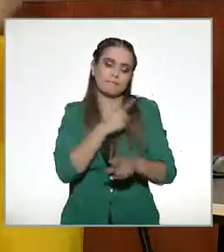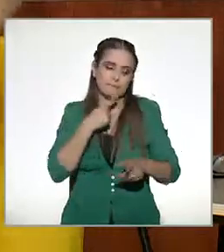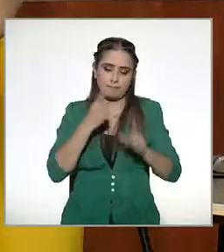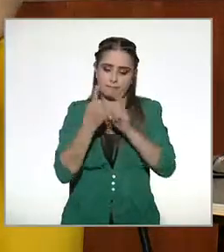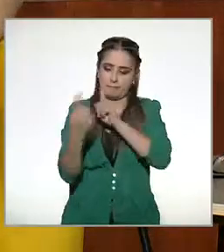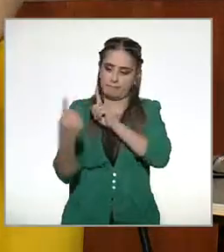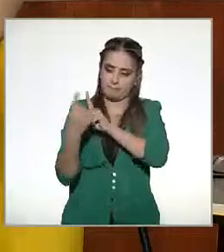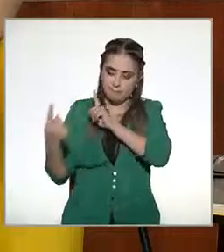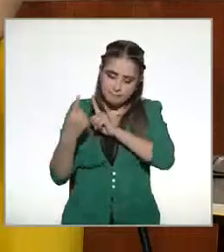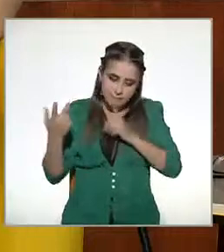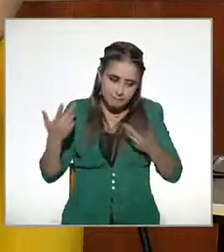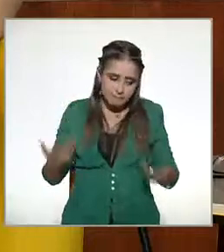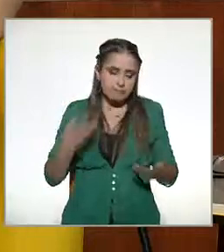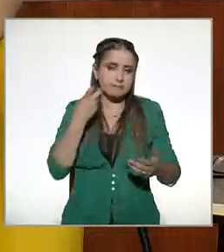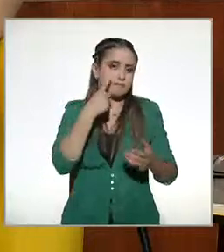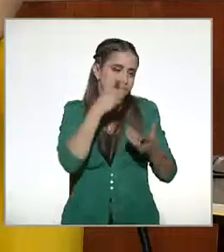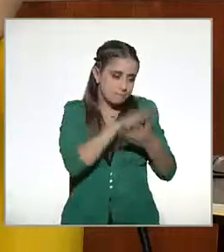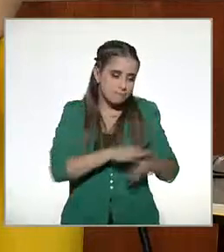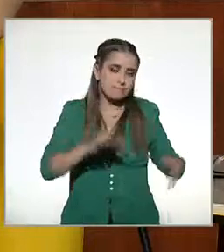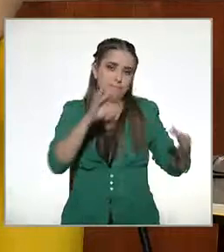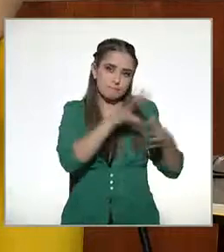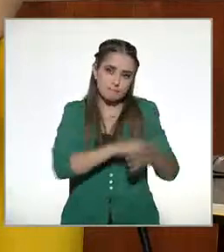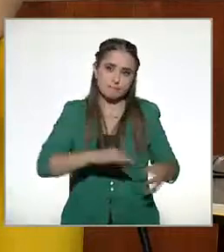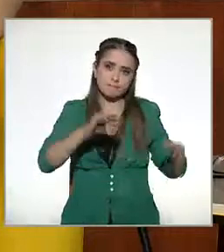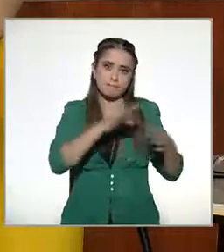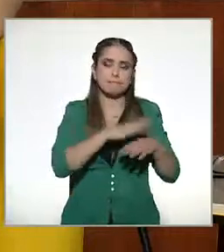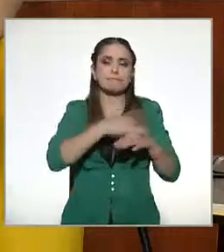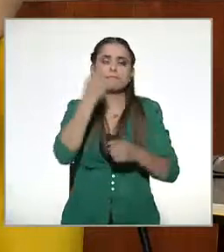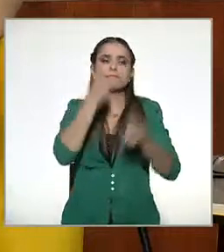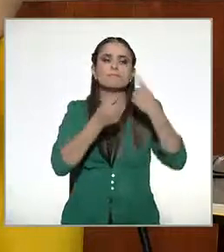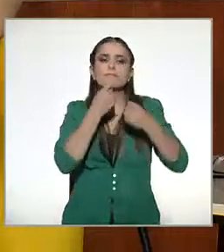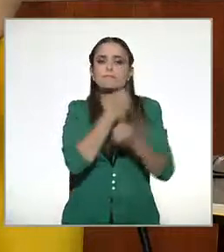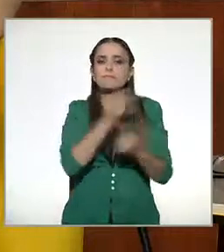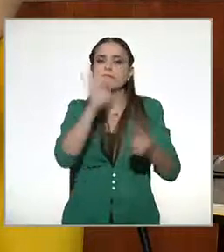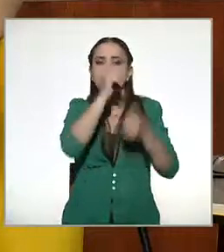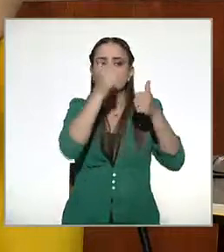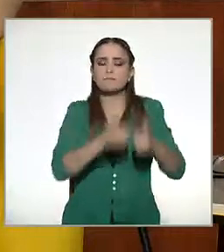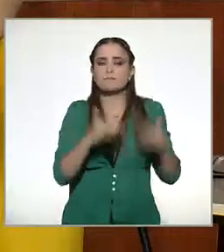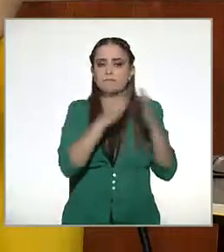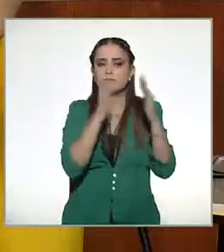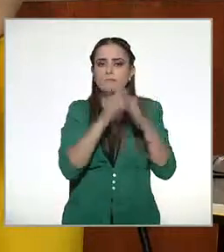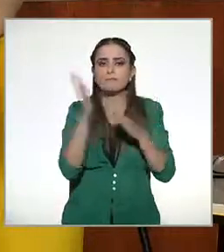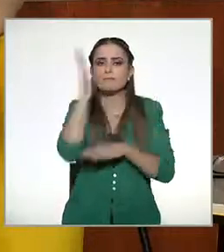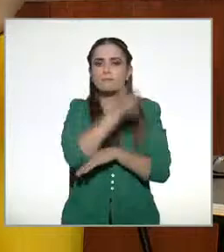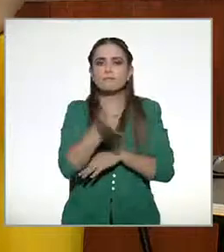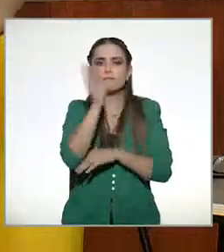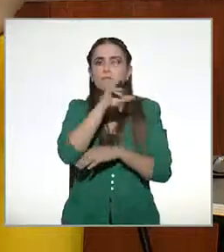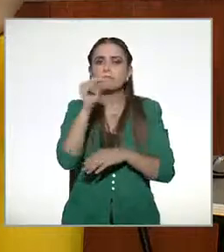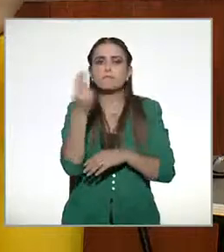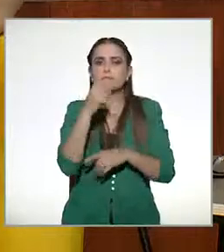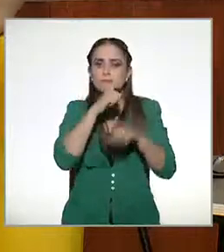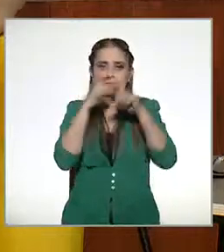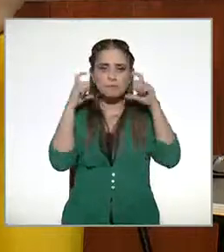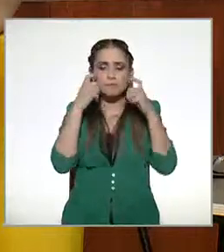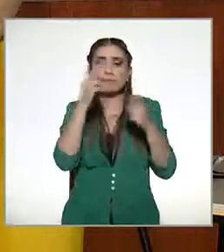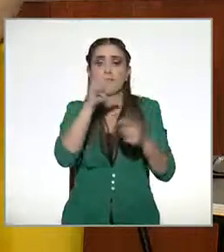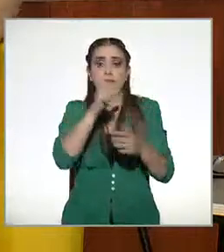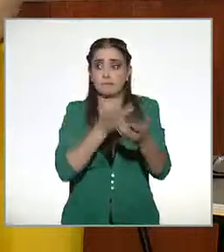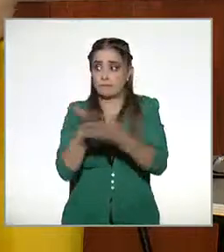niñas que no lo tengan como muy adaptado es dentro de casa preguntando los protocolos en los colegios para